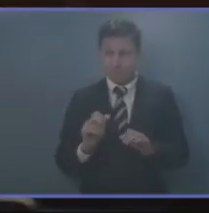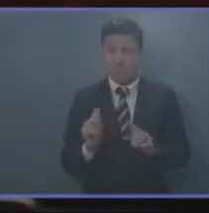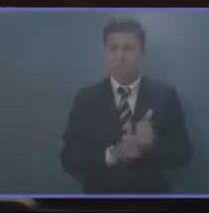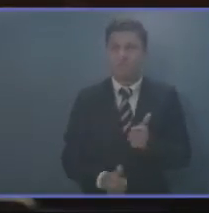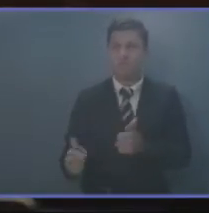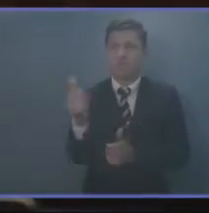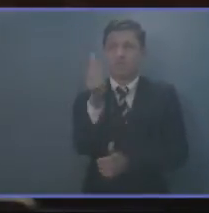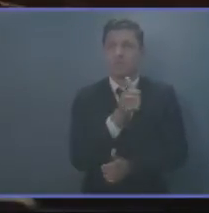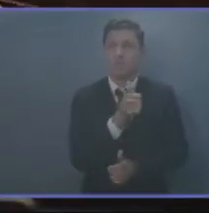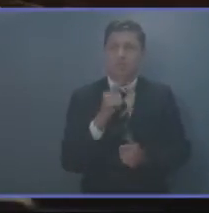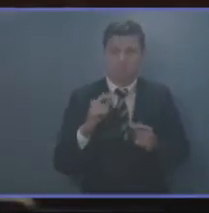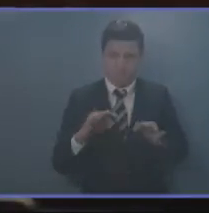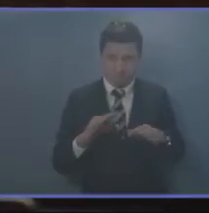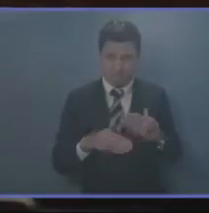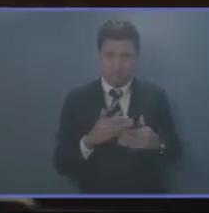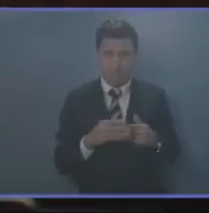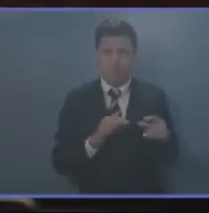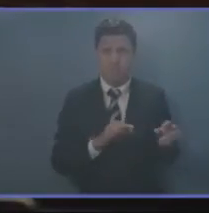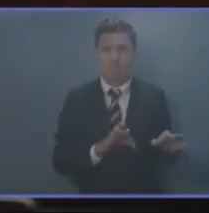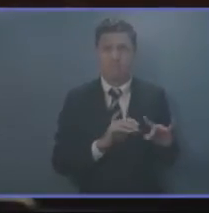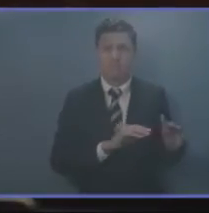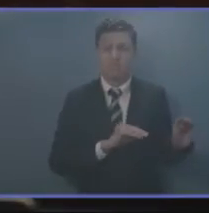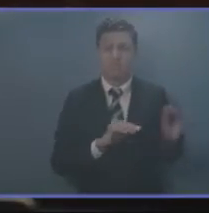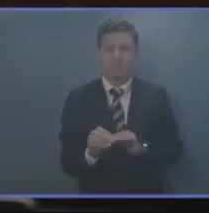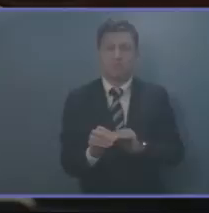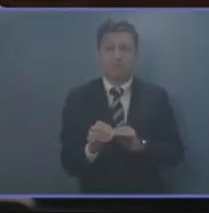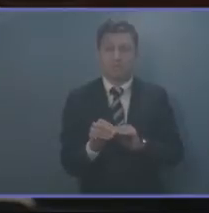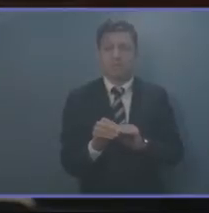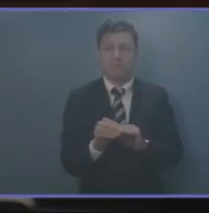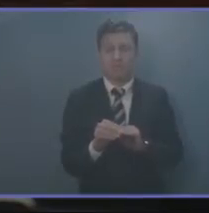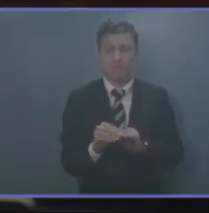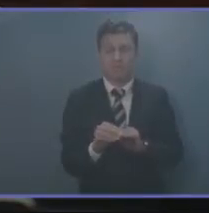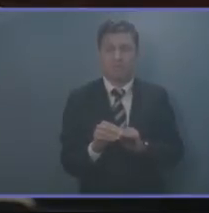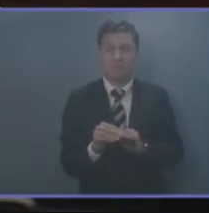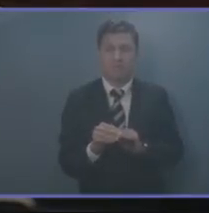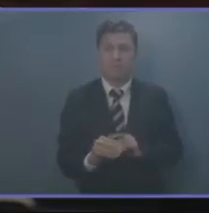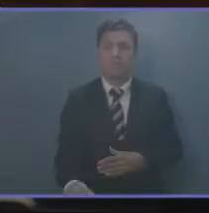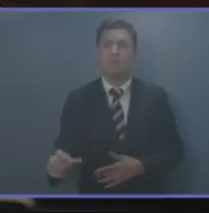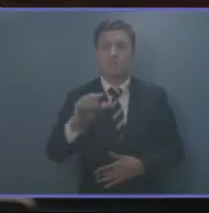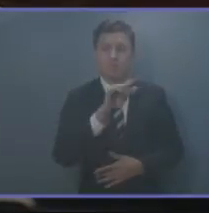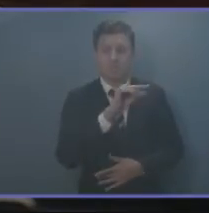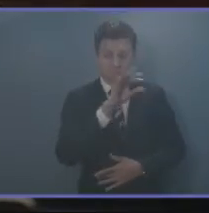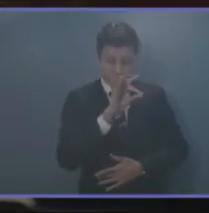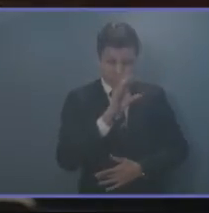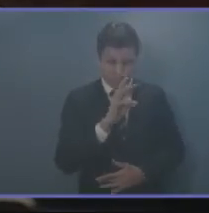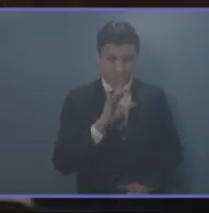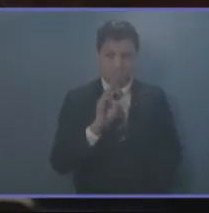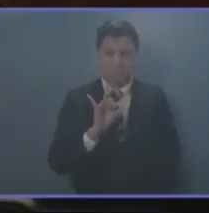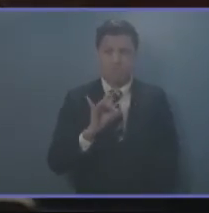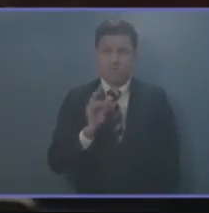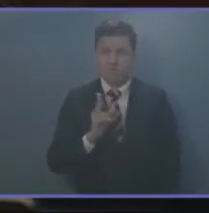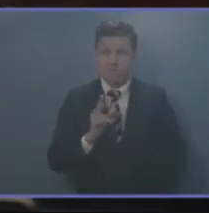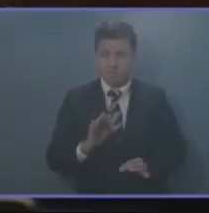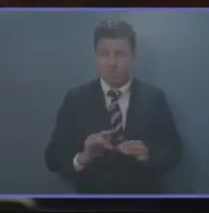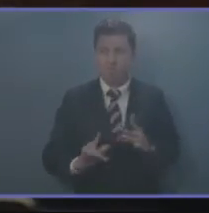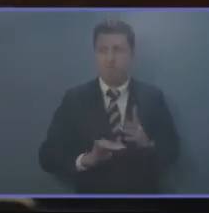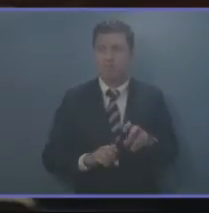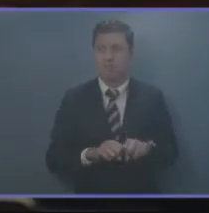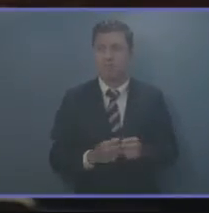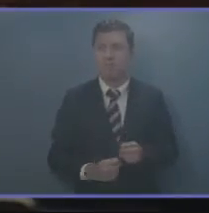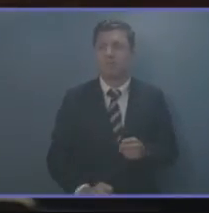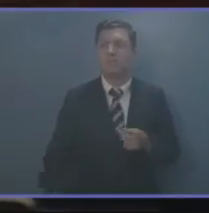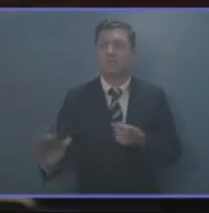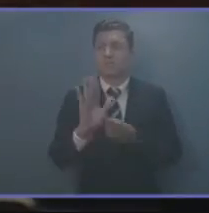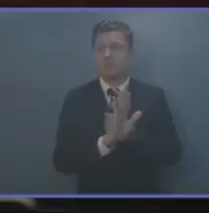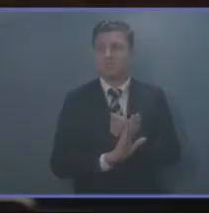límite establecido en el artículo 6 del Código Procesal Penal de 1998. Asimismo, se le violentó el derecho de defensa en